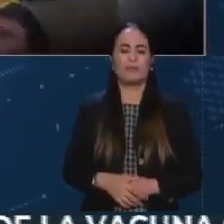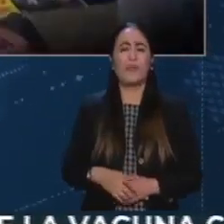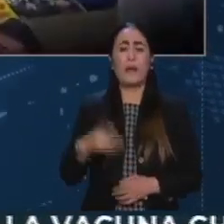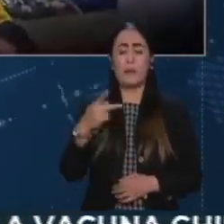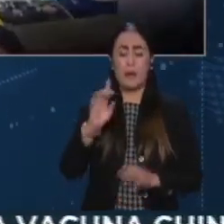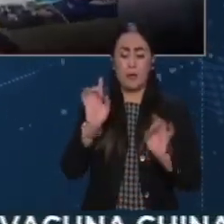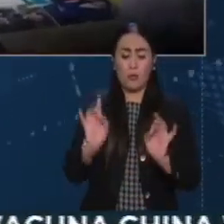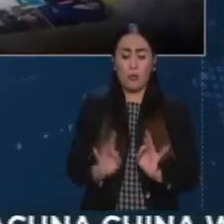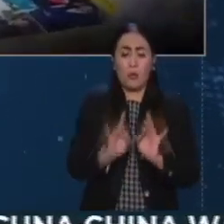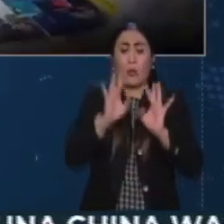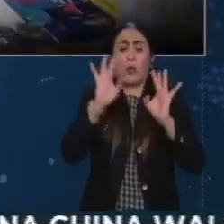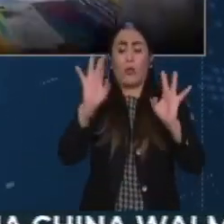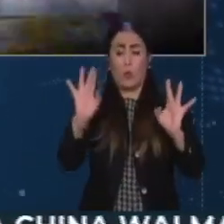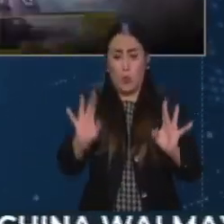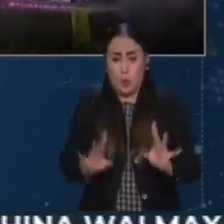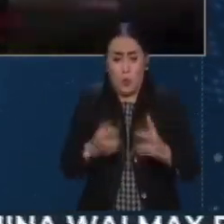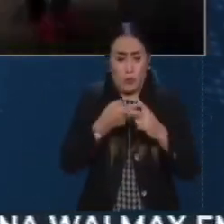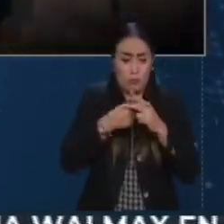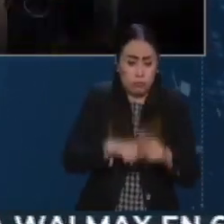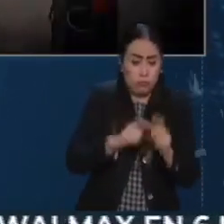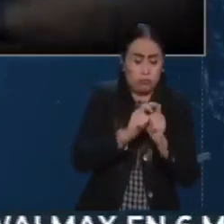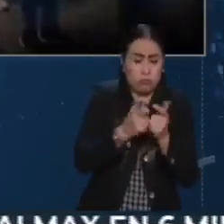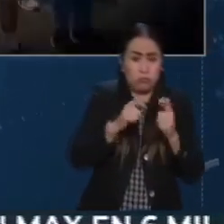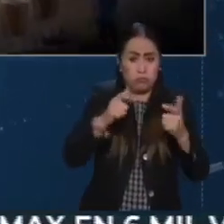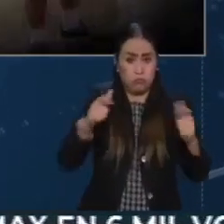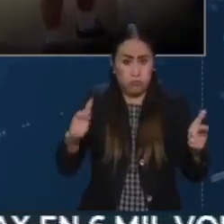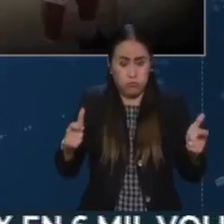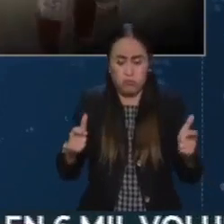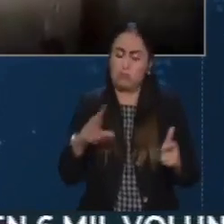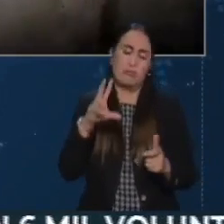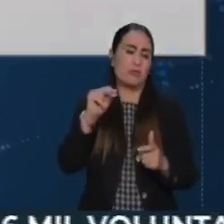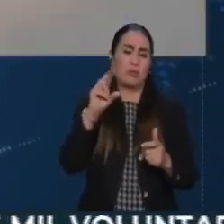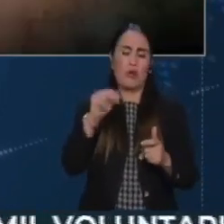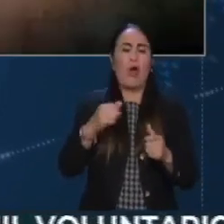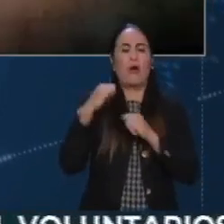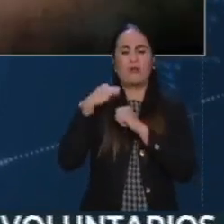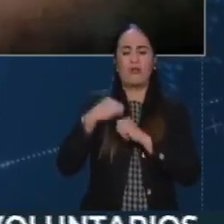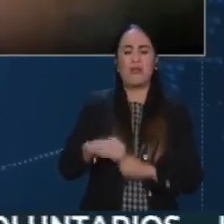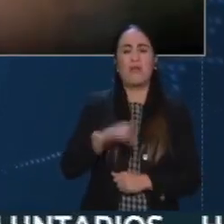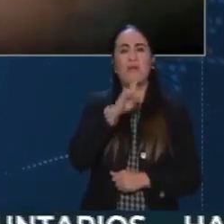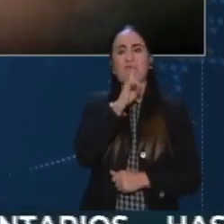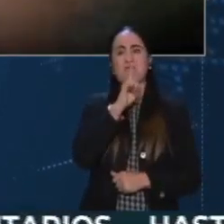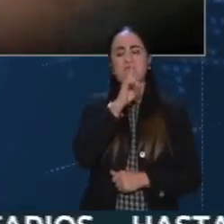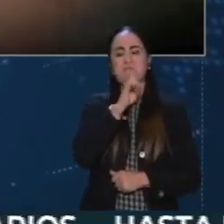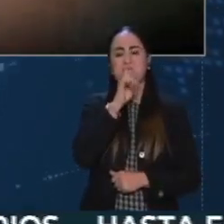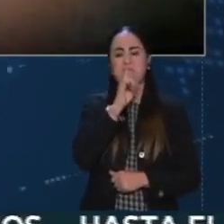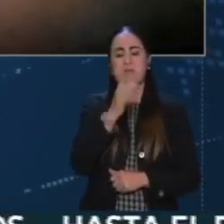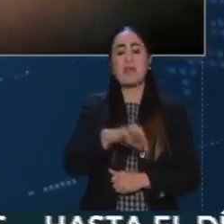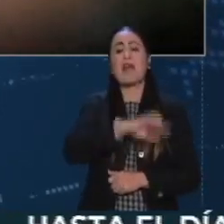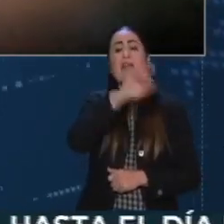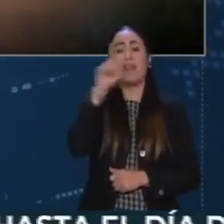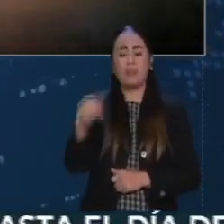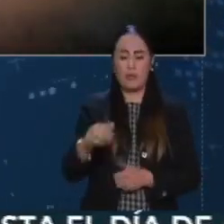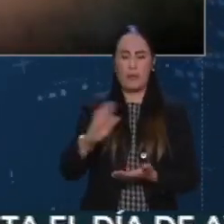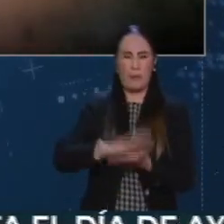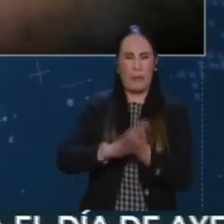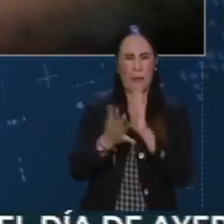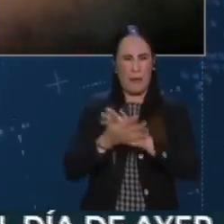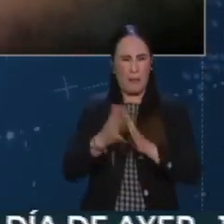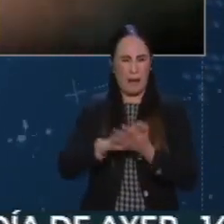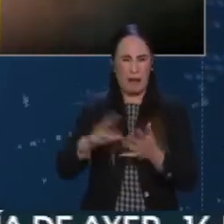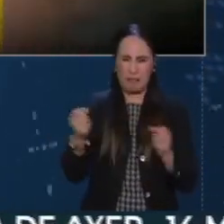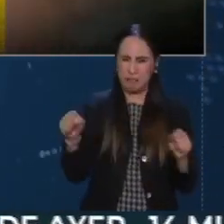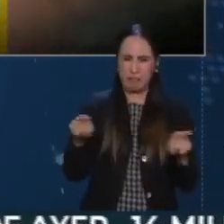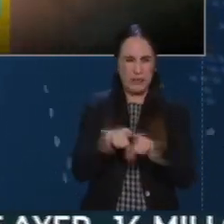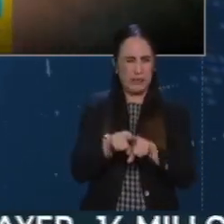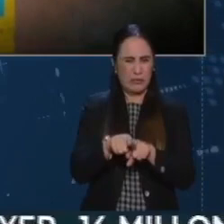día para otro y que son producto, por un lado, de la incuria de las autoridades y por otro lado, de las complicidades de las autoridades.